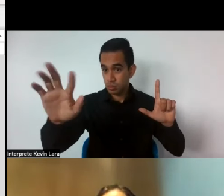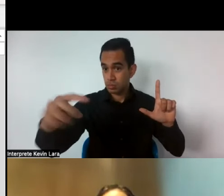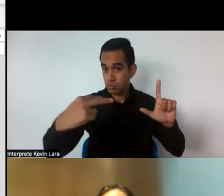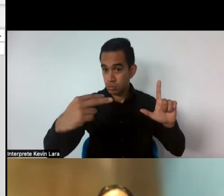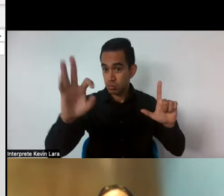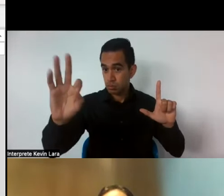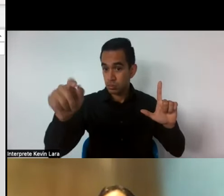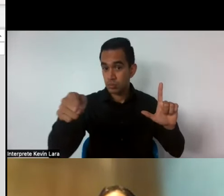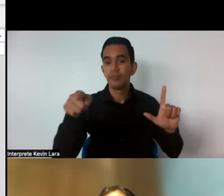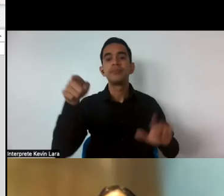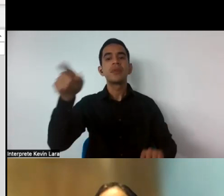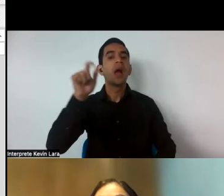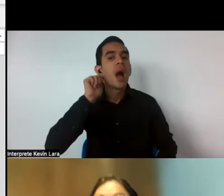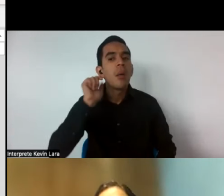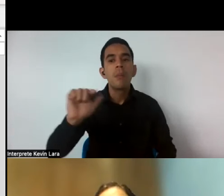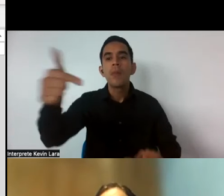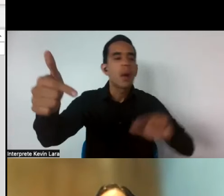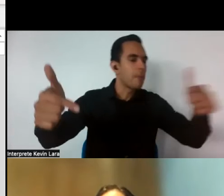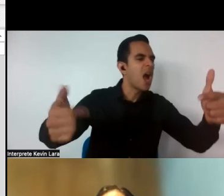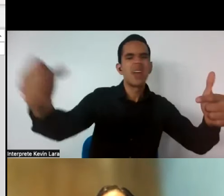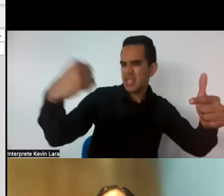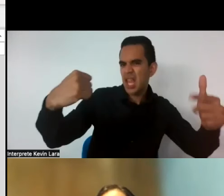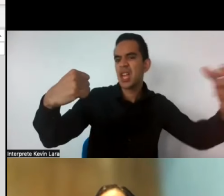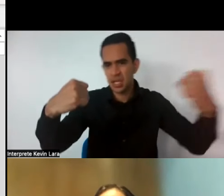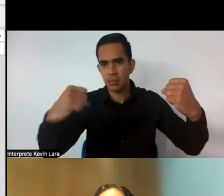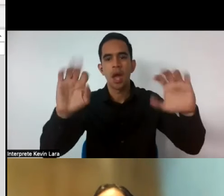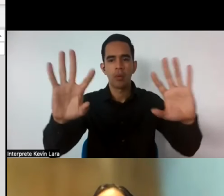Ya se ve. Ya se Listo, ve. ya la podemos ver.